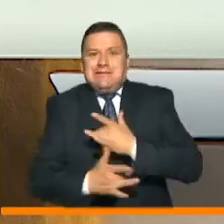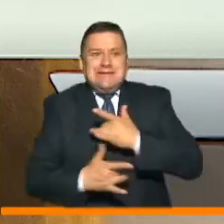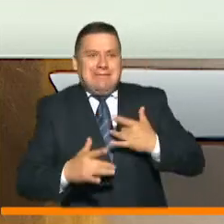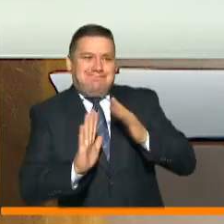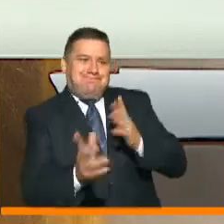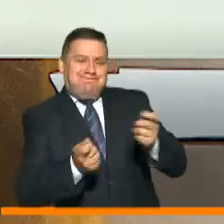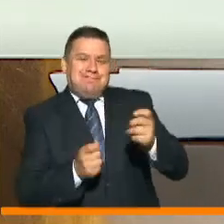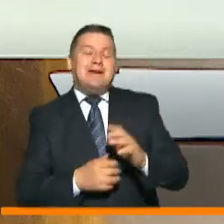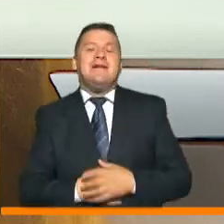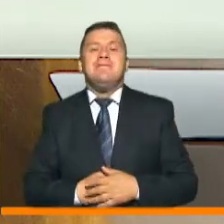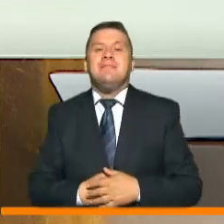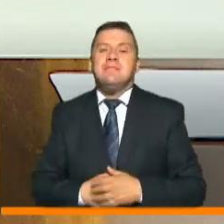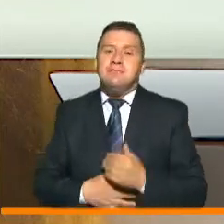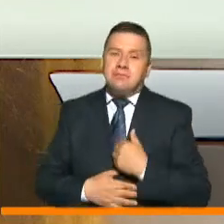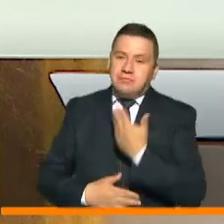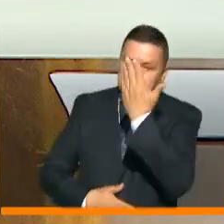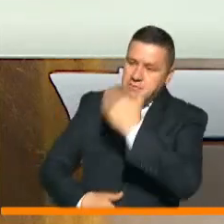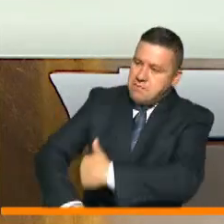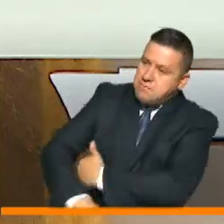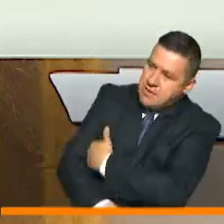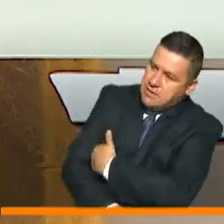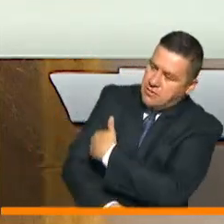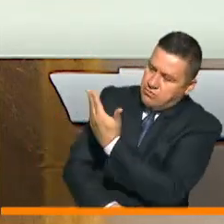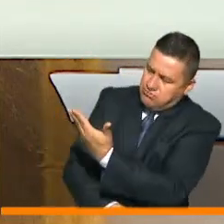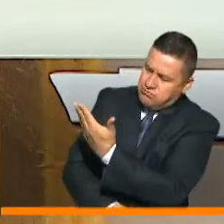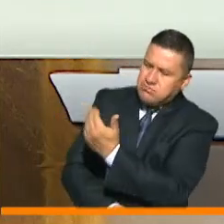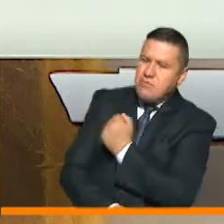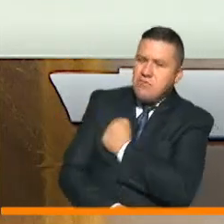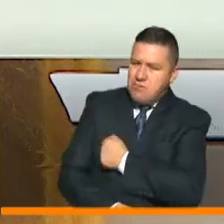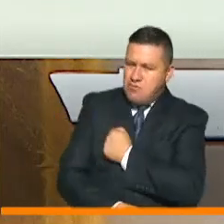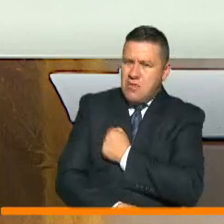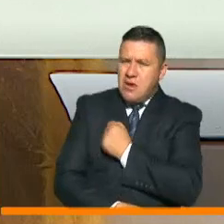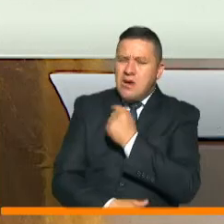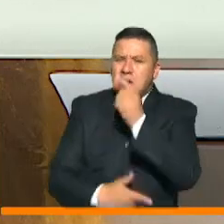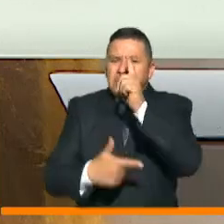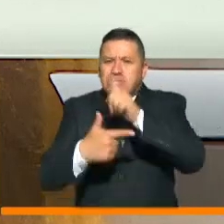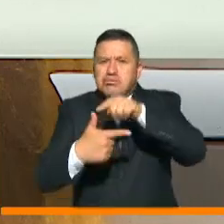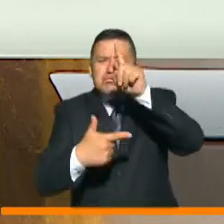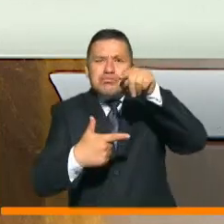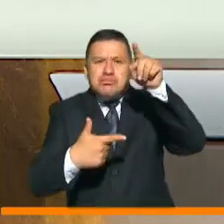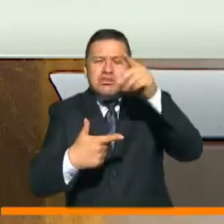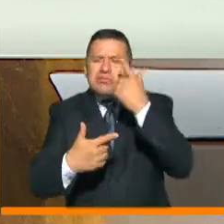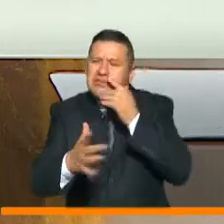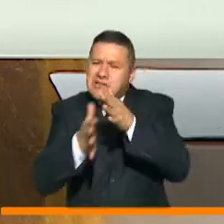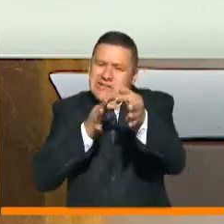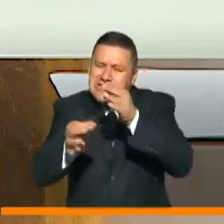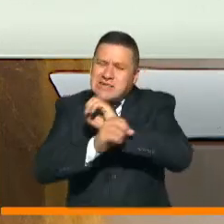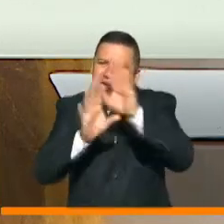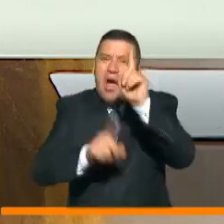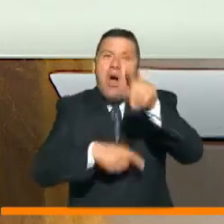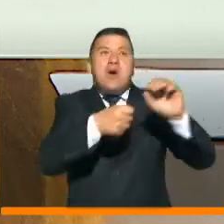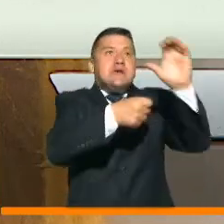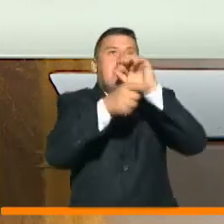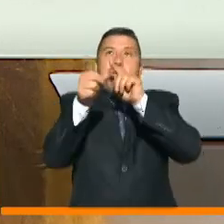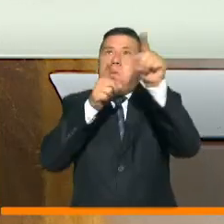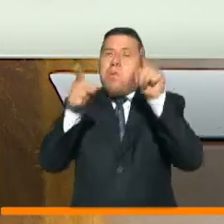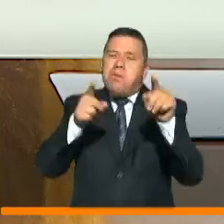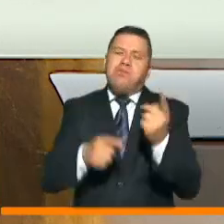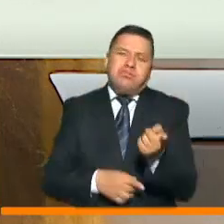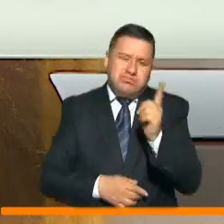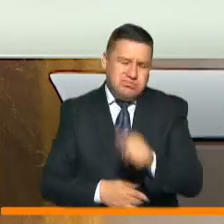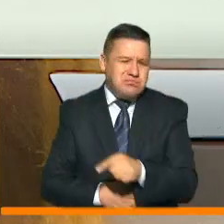salud. Por eso le he pedido al ministro que hagamos hoy un balance de cómo se encuentra esta situación en varias ciudades y